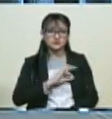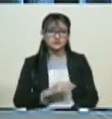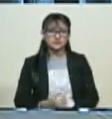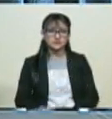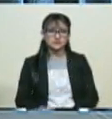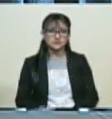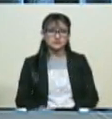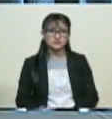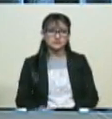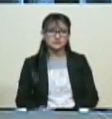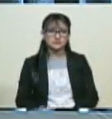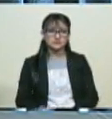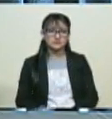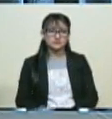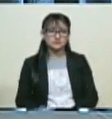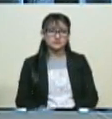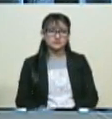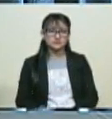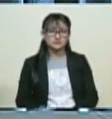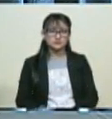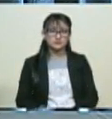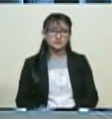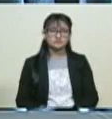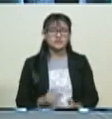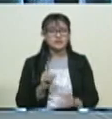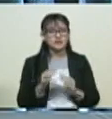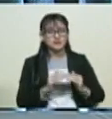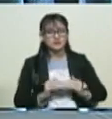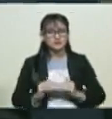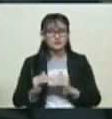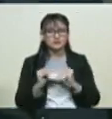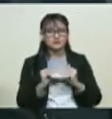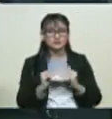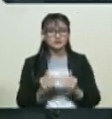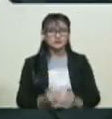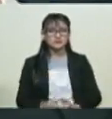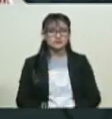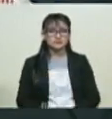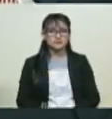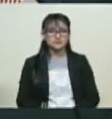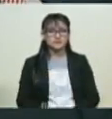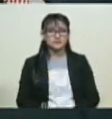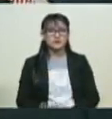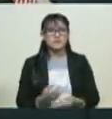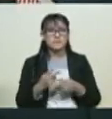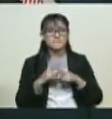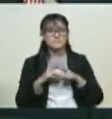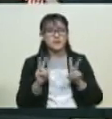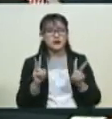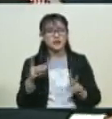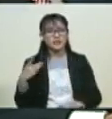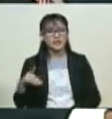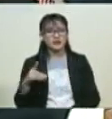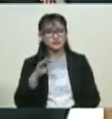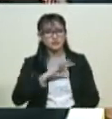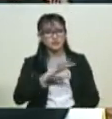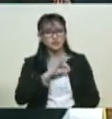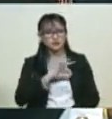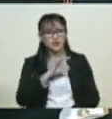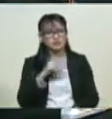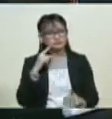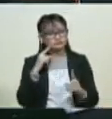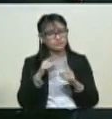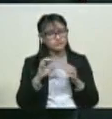y siempre agregó la paz con igualdad la paz con derechos sociales para el